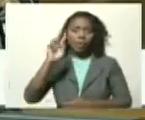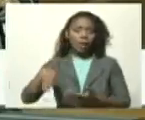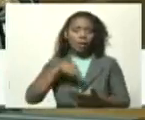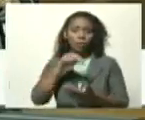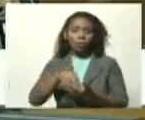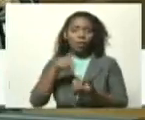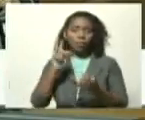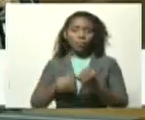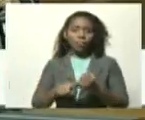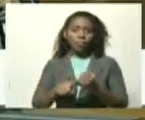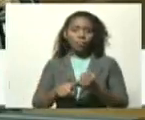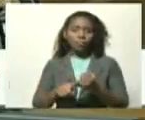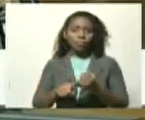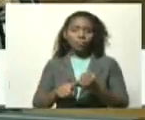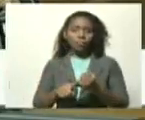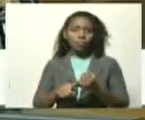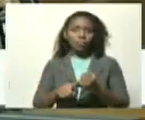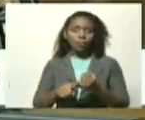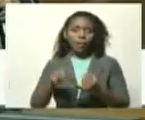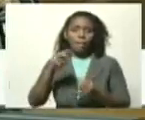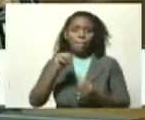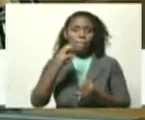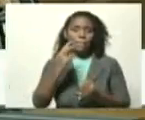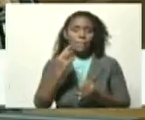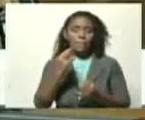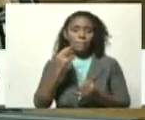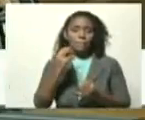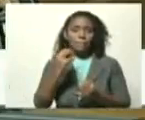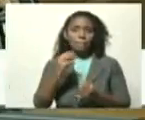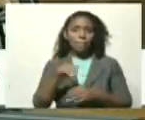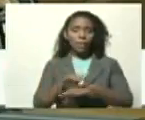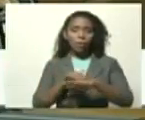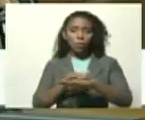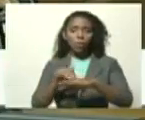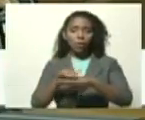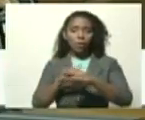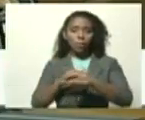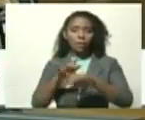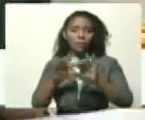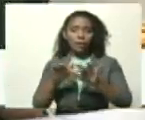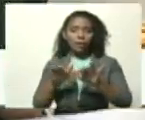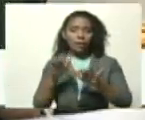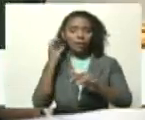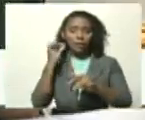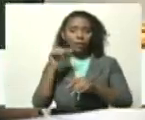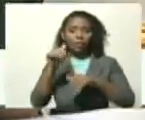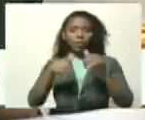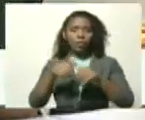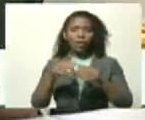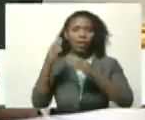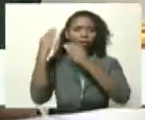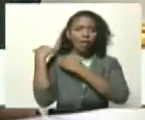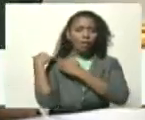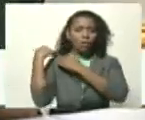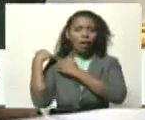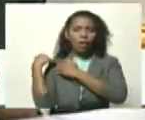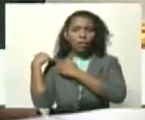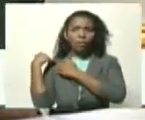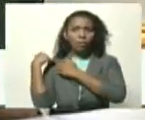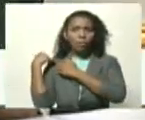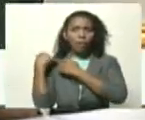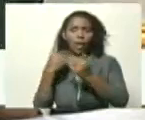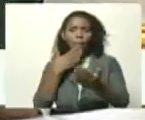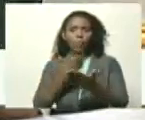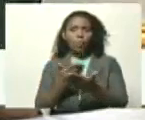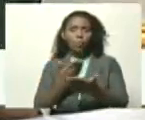Nacional. A María Iris Varela... Disculpe, secretaria, vamos a votarlo cargo por cargo. Entonces, las